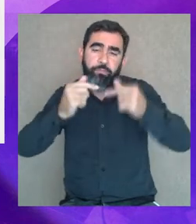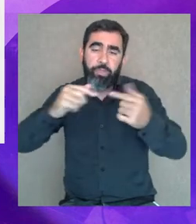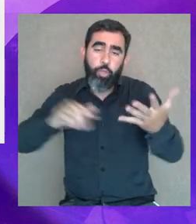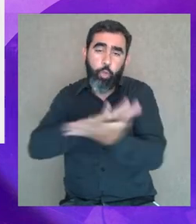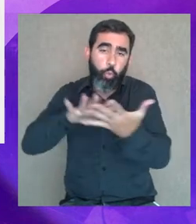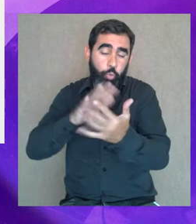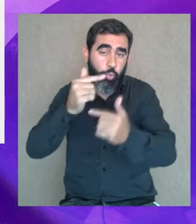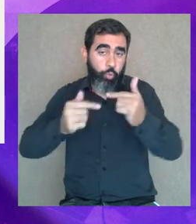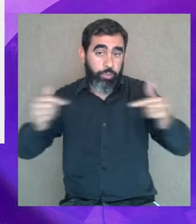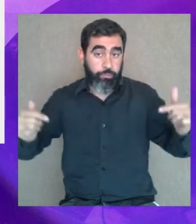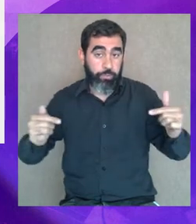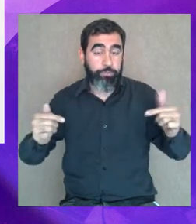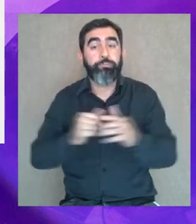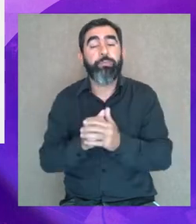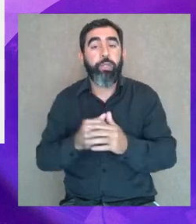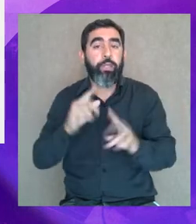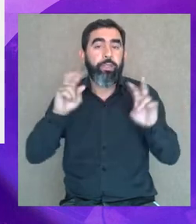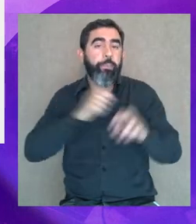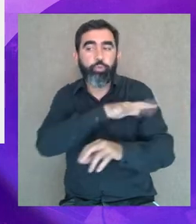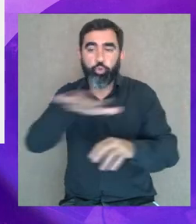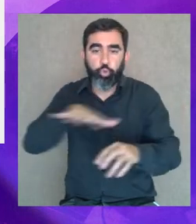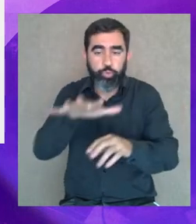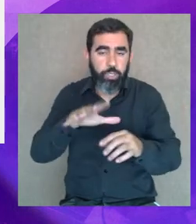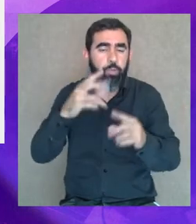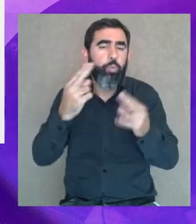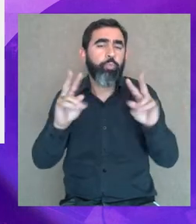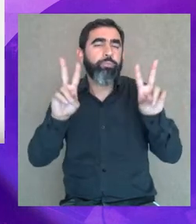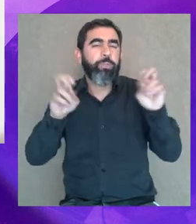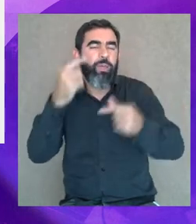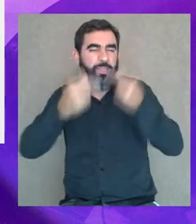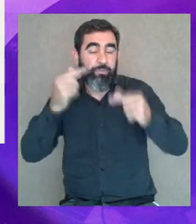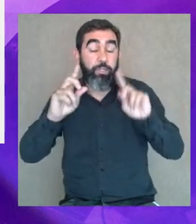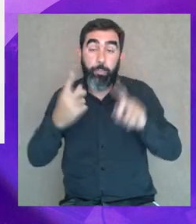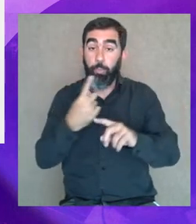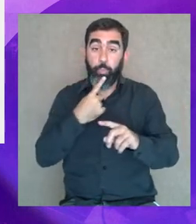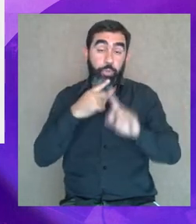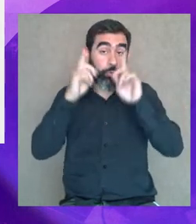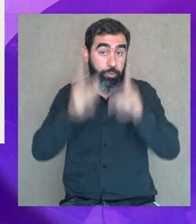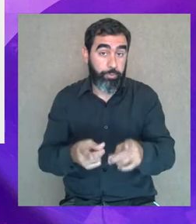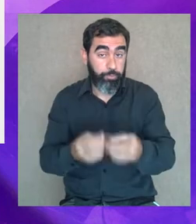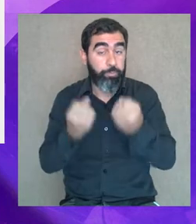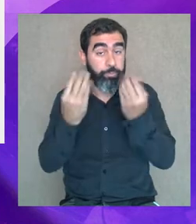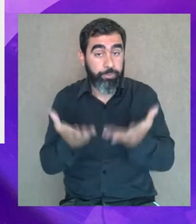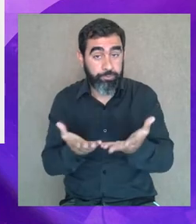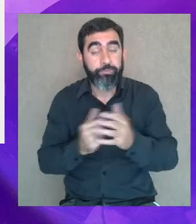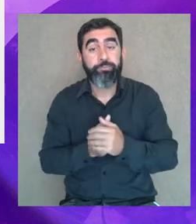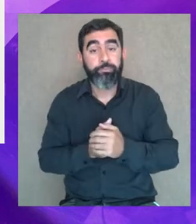disciplinas de las turbinas desde la antropología social desde un montón de temas y obviamente desde lo político porque